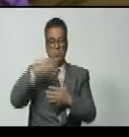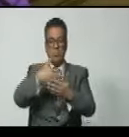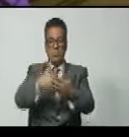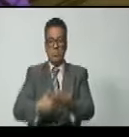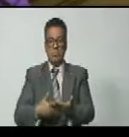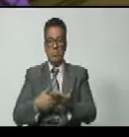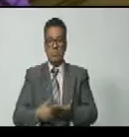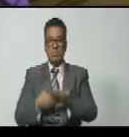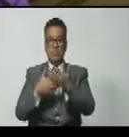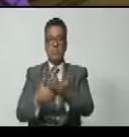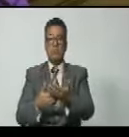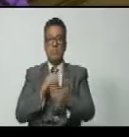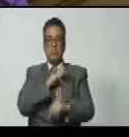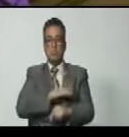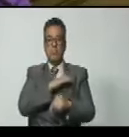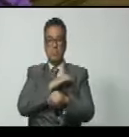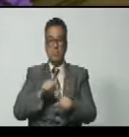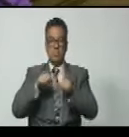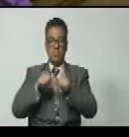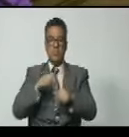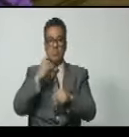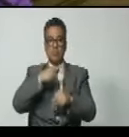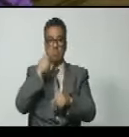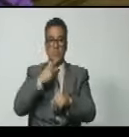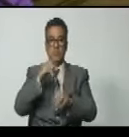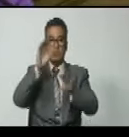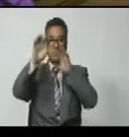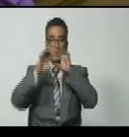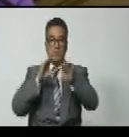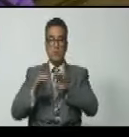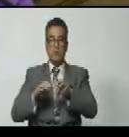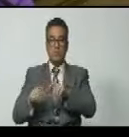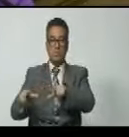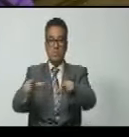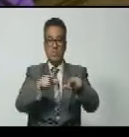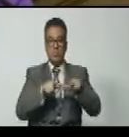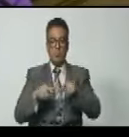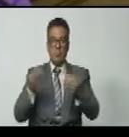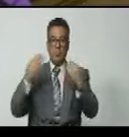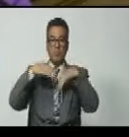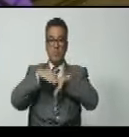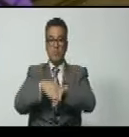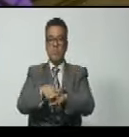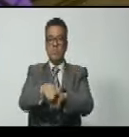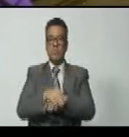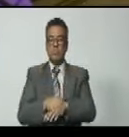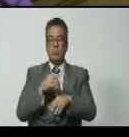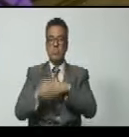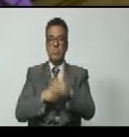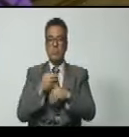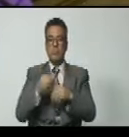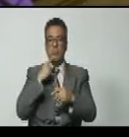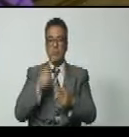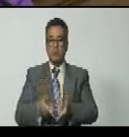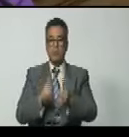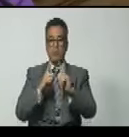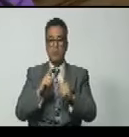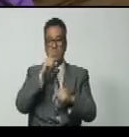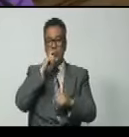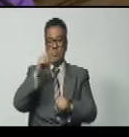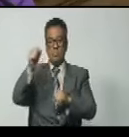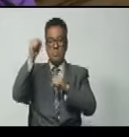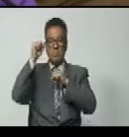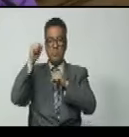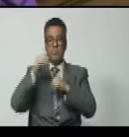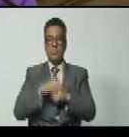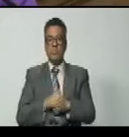informe presentado por la Comisión Permanente Política Exterior, Soberanía e Integración, mediante el cual se autoriza al ciudadano